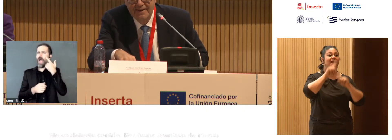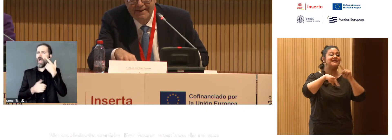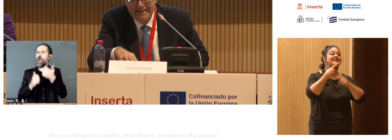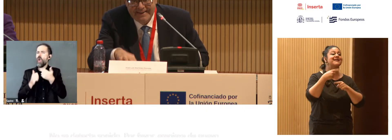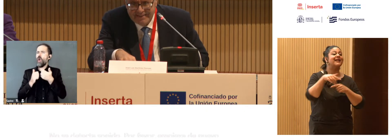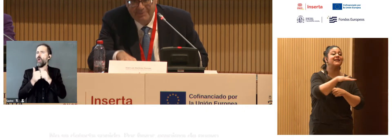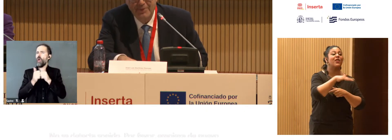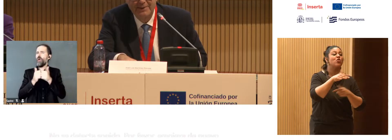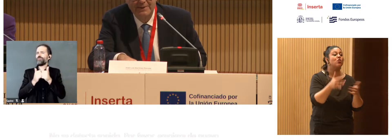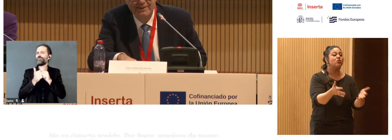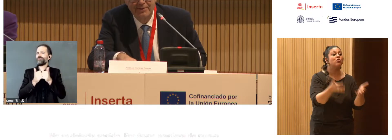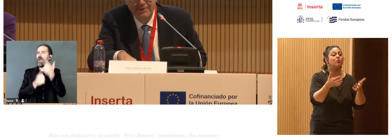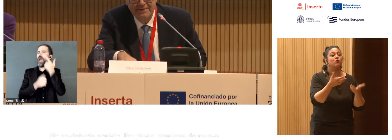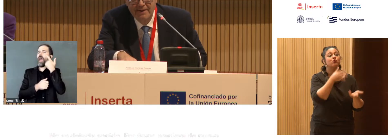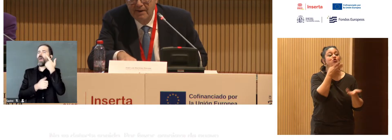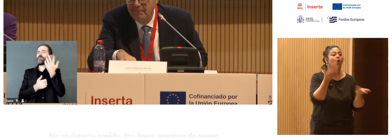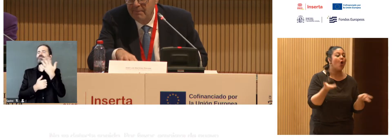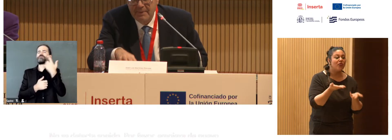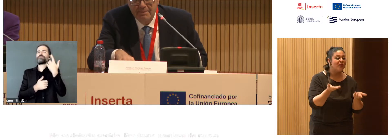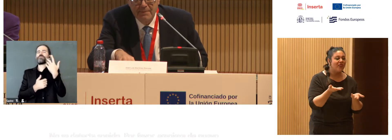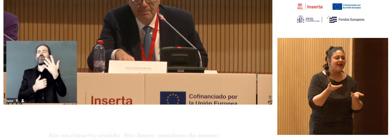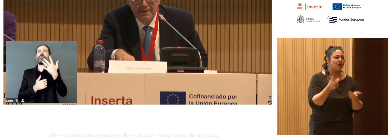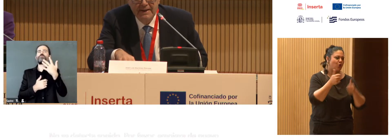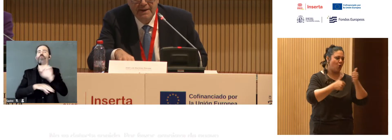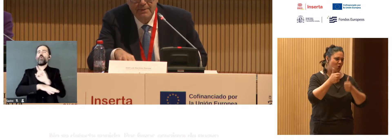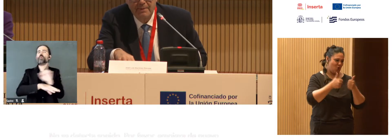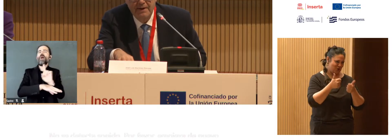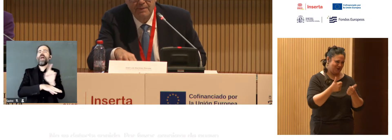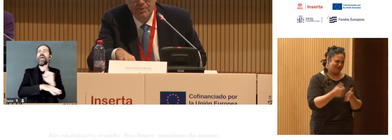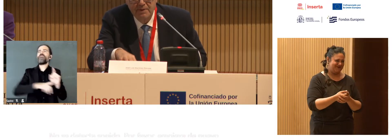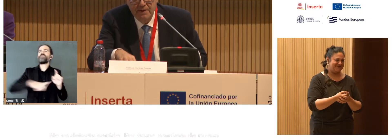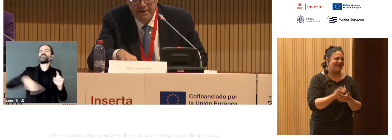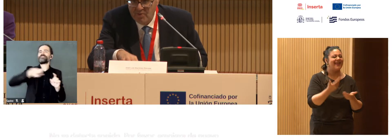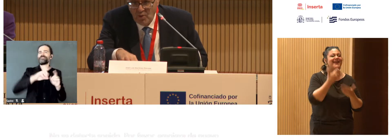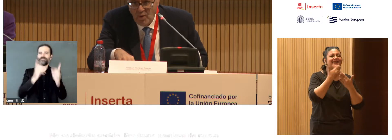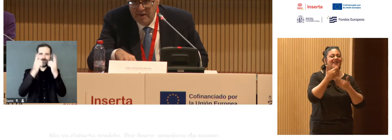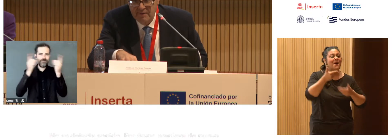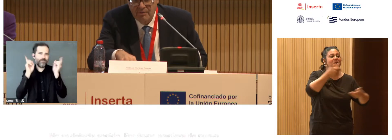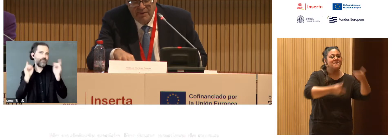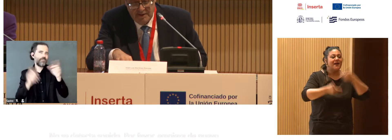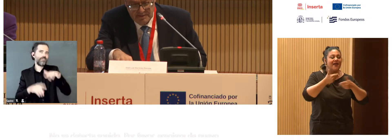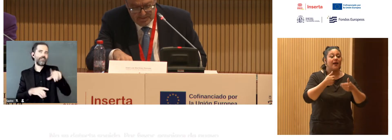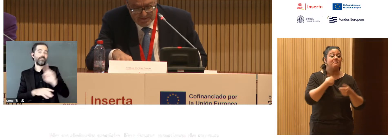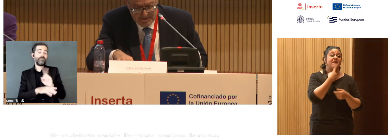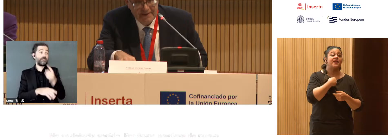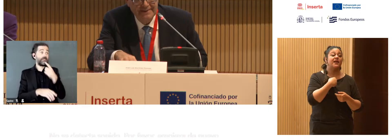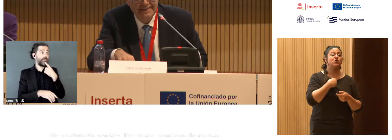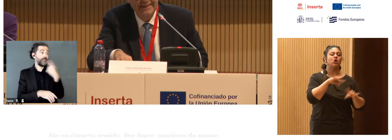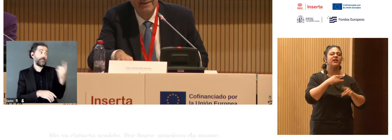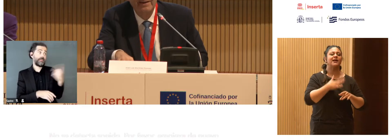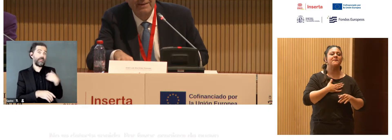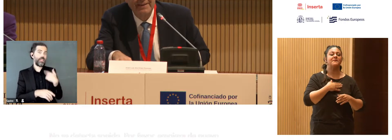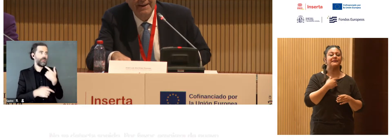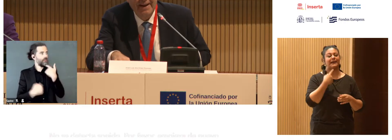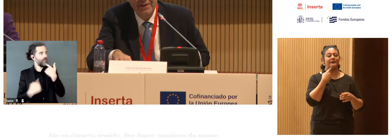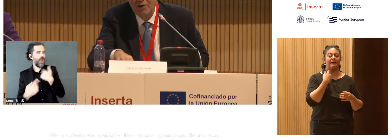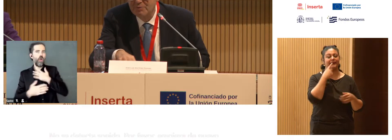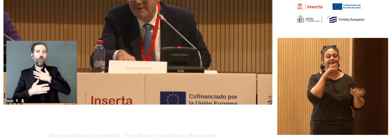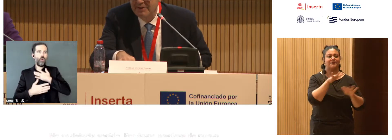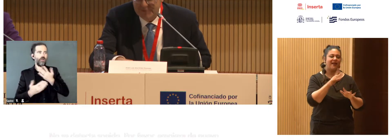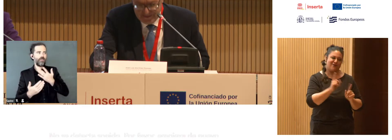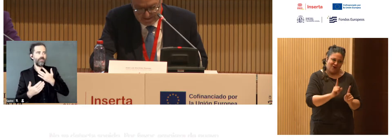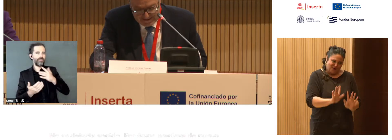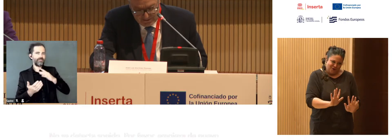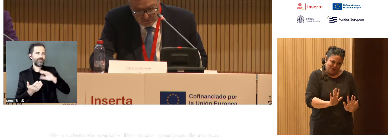congreso. Gracias por las peticiones. Me piden que prevarique por mi tierra, no lo haré. Tendré que hacer